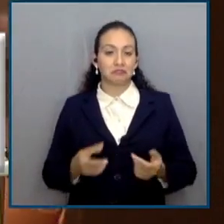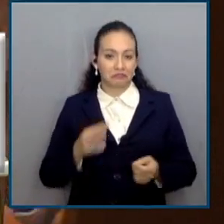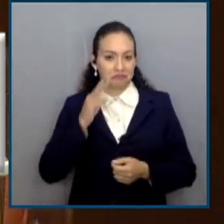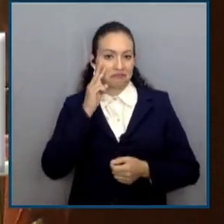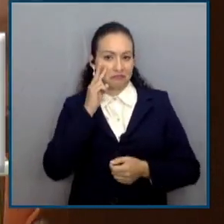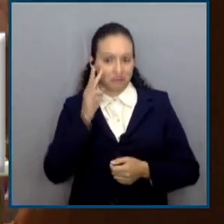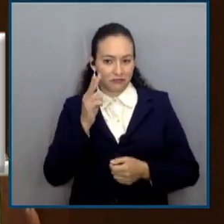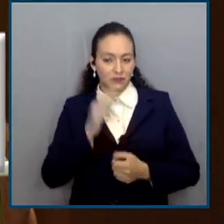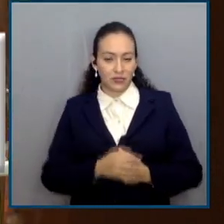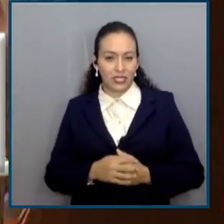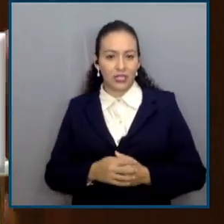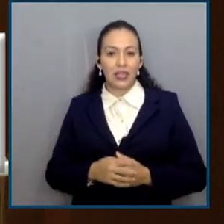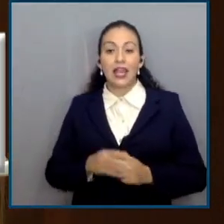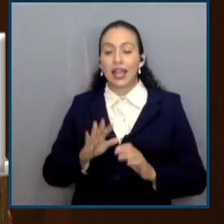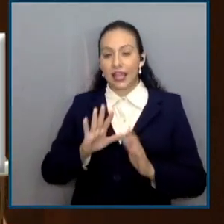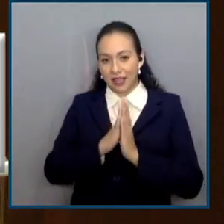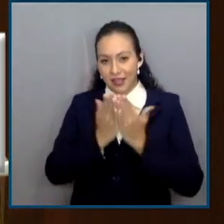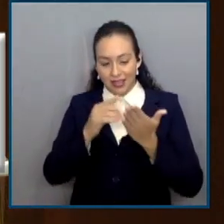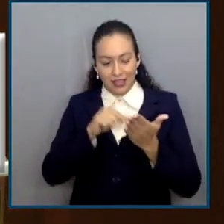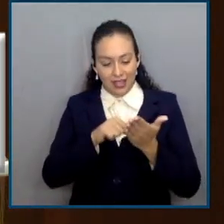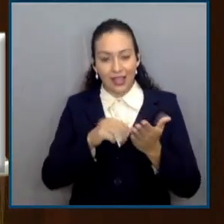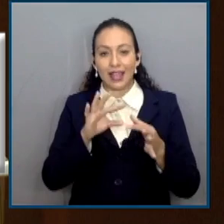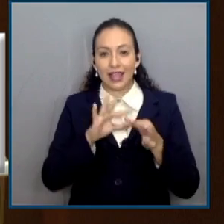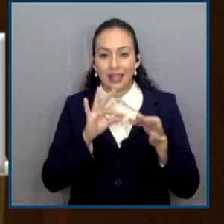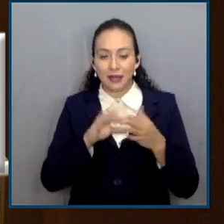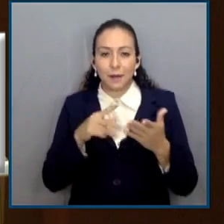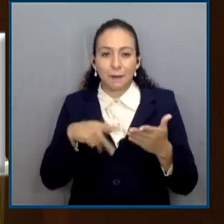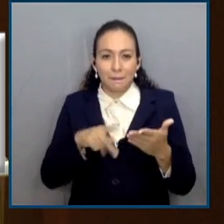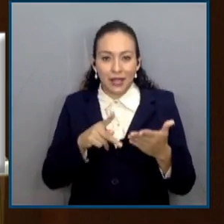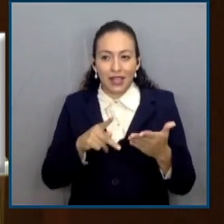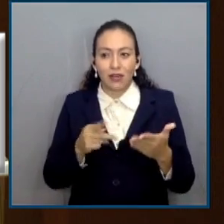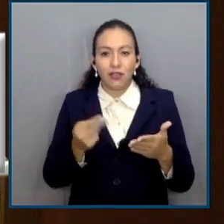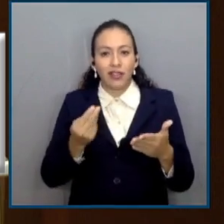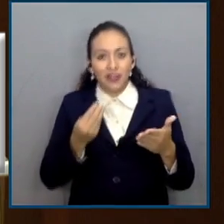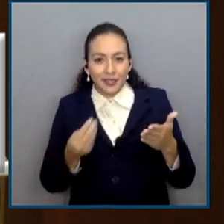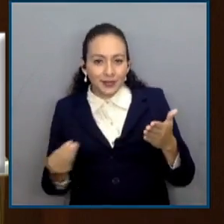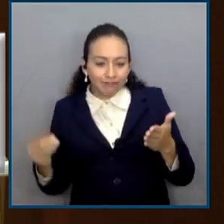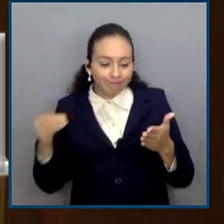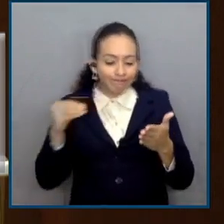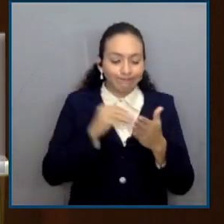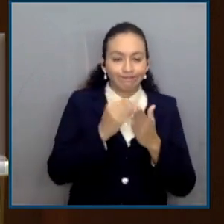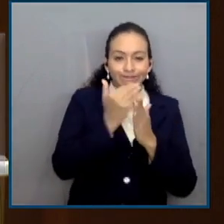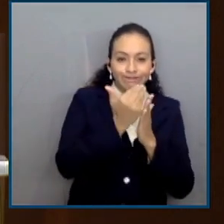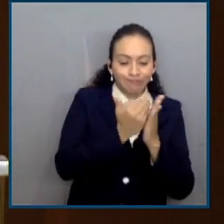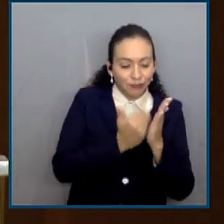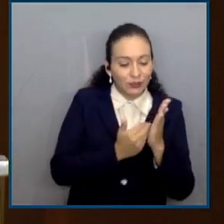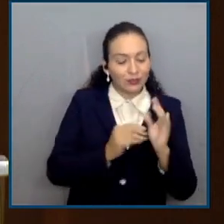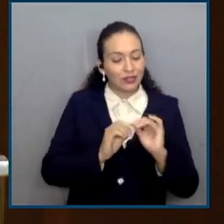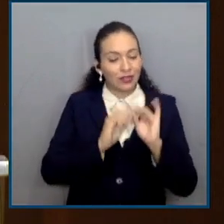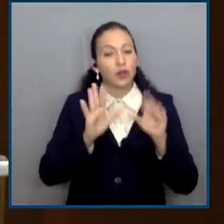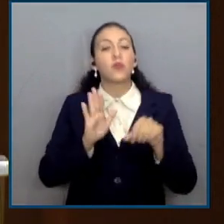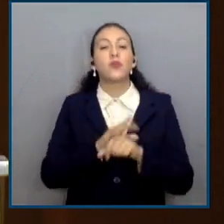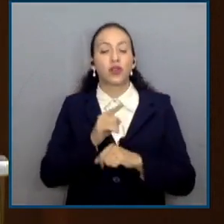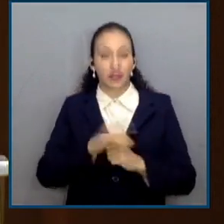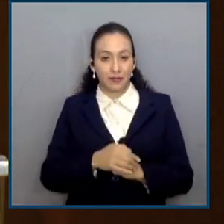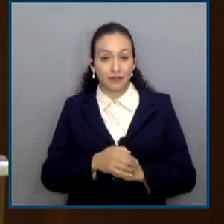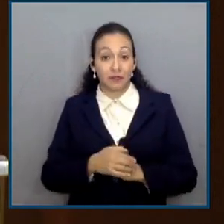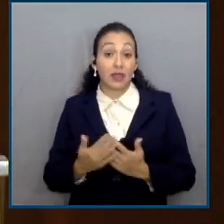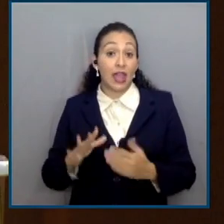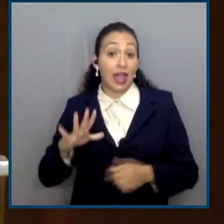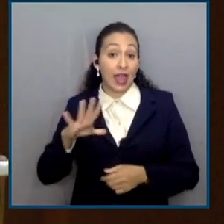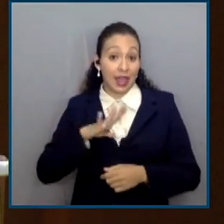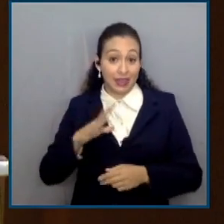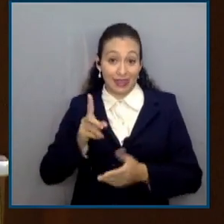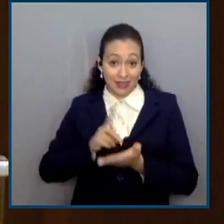una suerte de vacío doctrinal de origen, pues la importancia que ha adquirido el derecho comercial internacional en